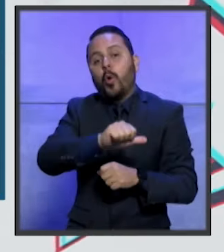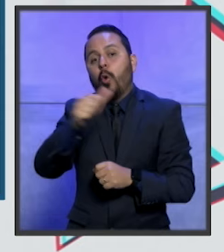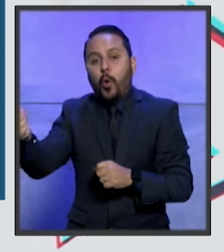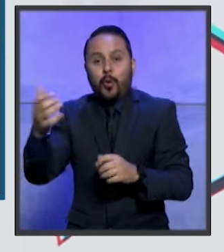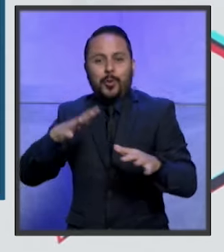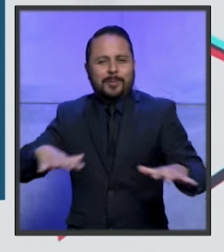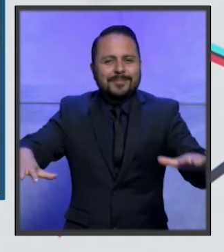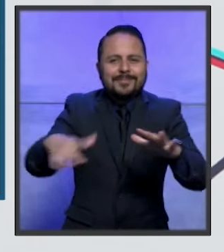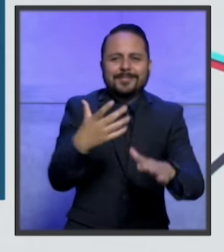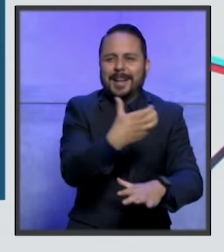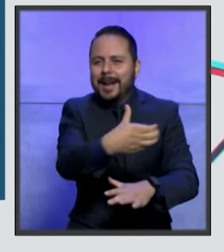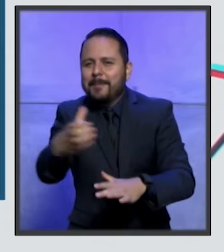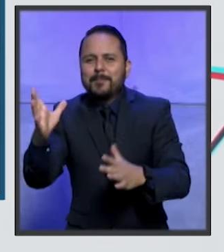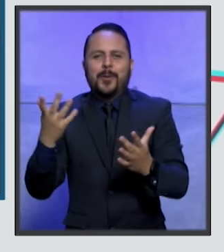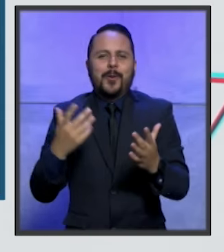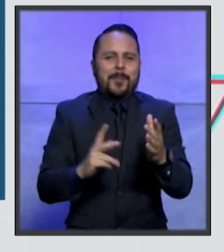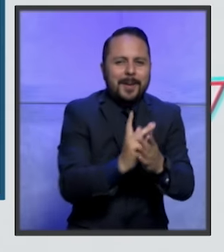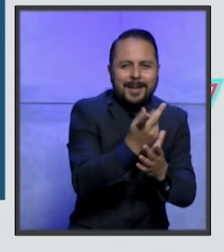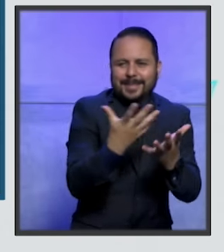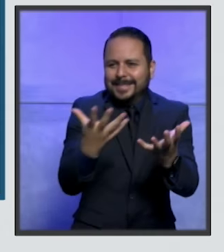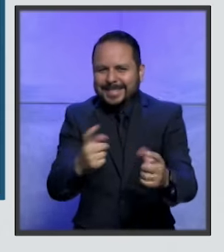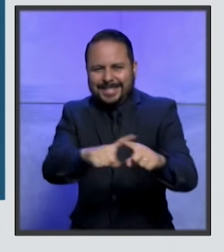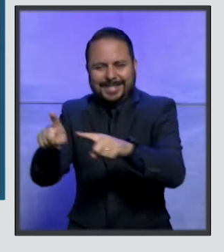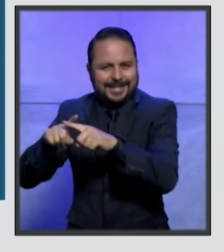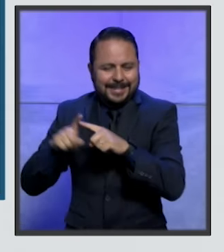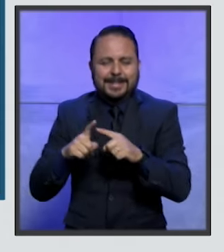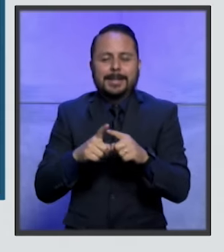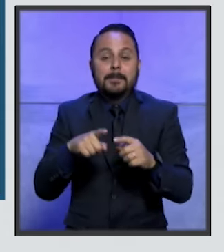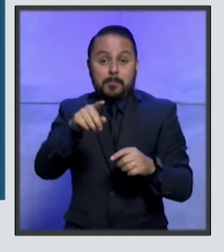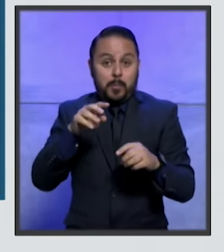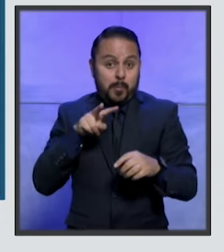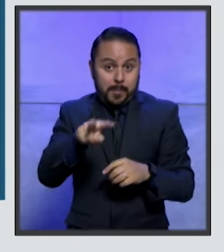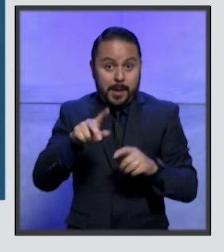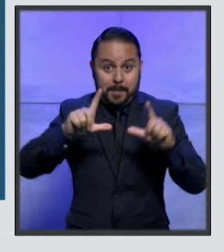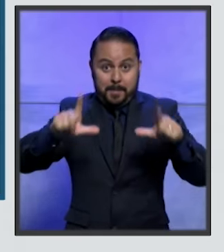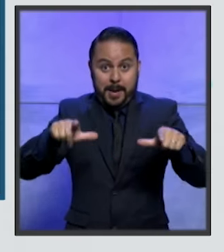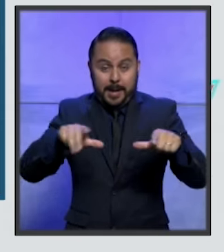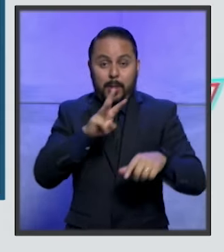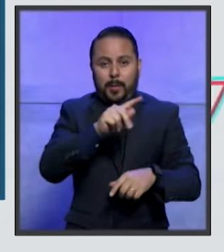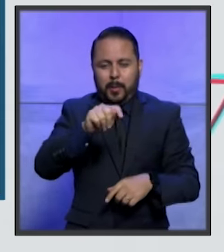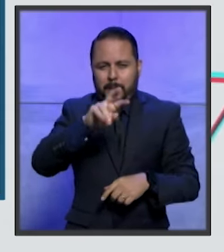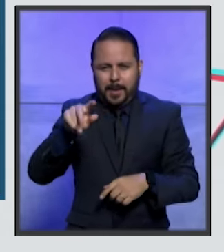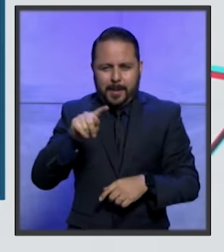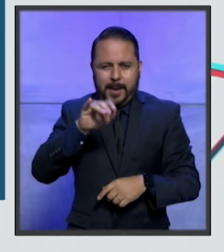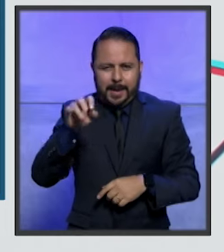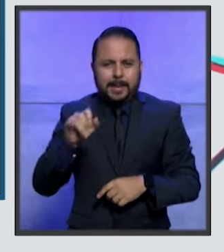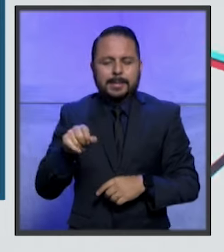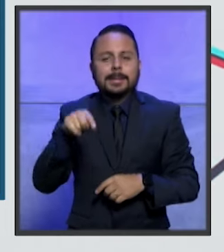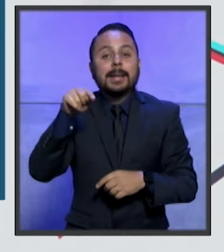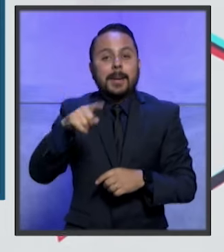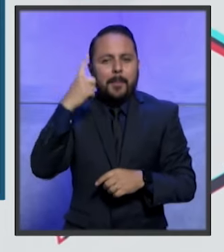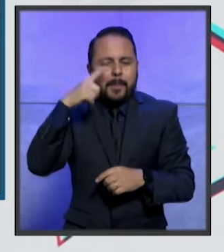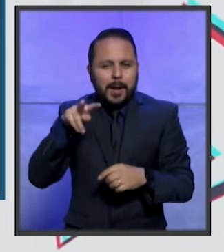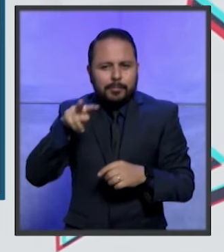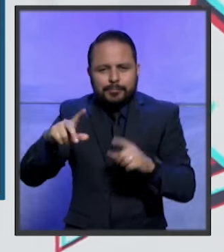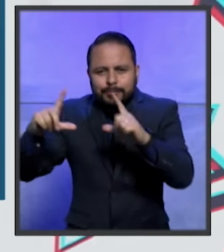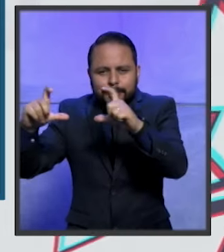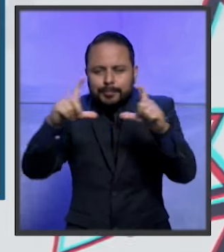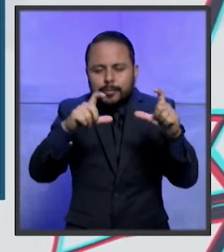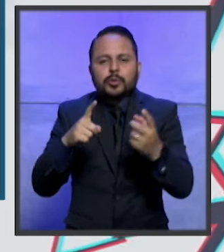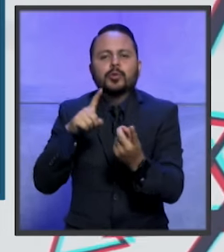ecosistemas naturales consulta las bases en www.te.gob.mx la fecha para registro de